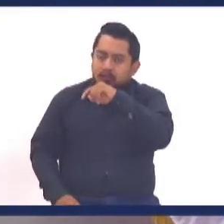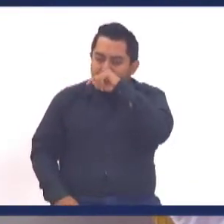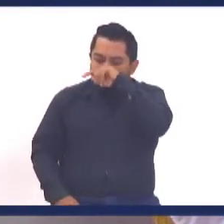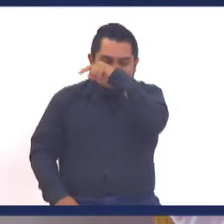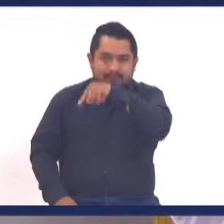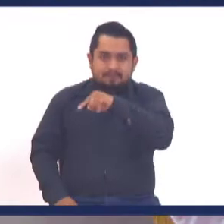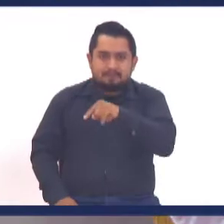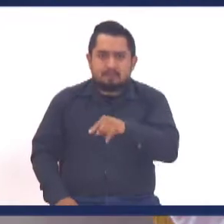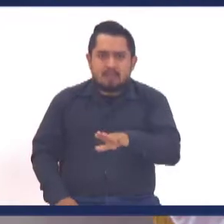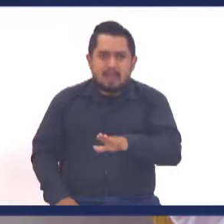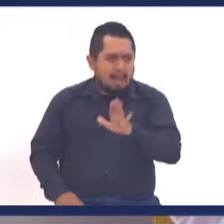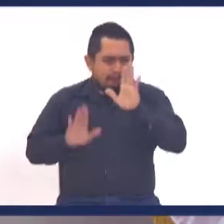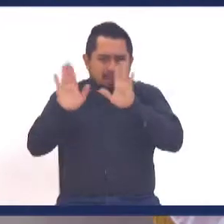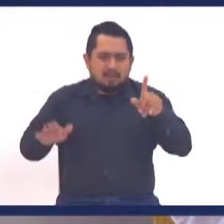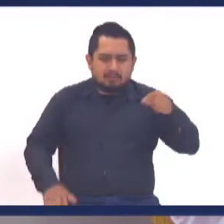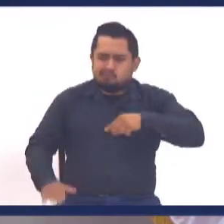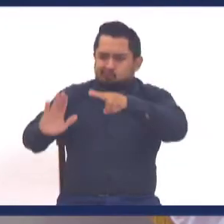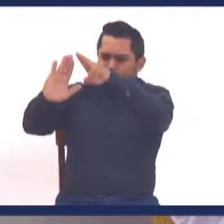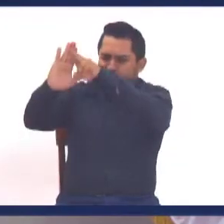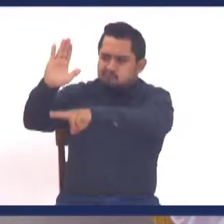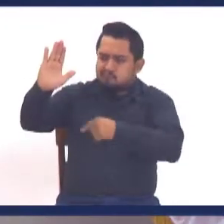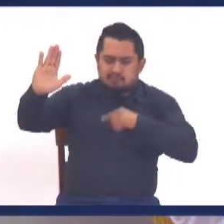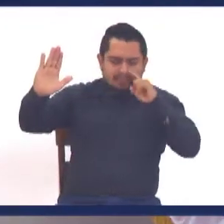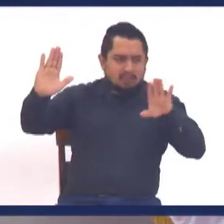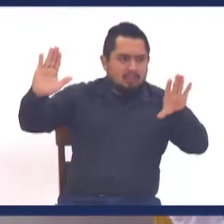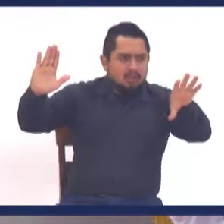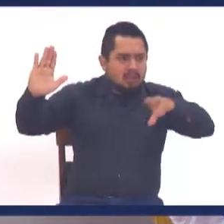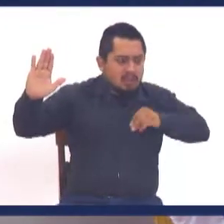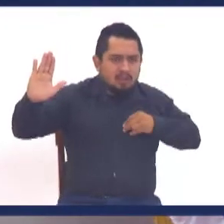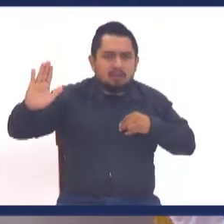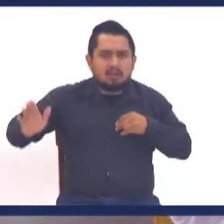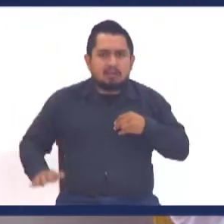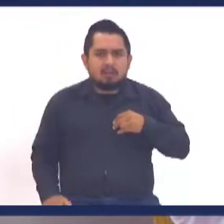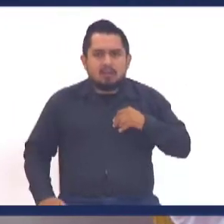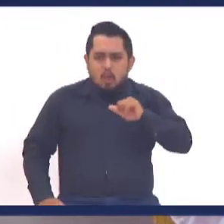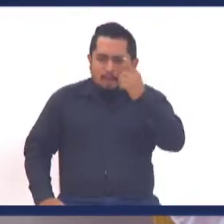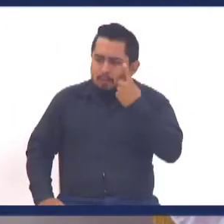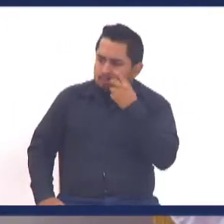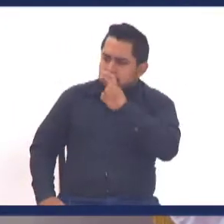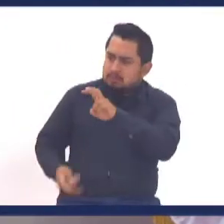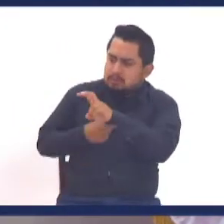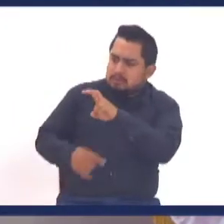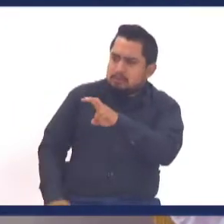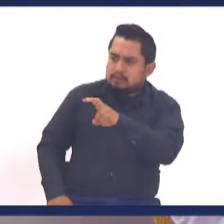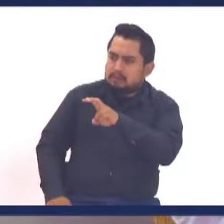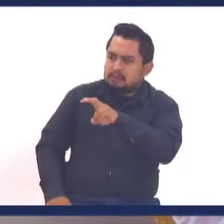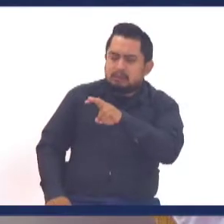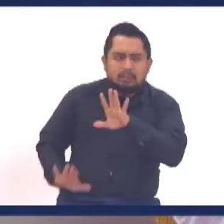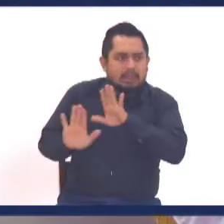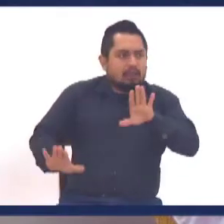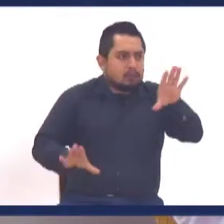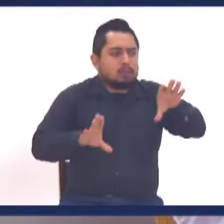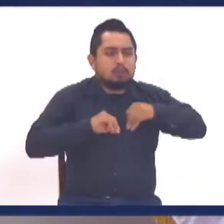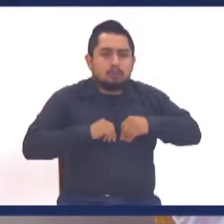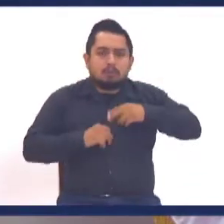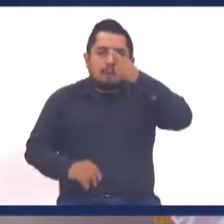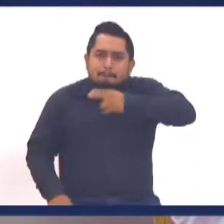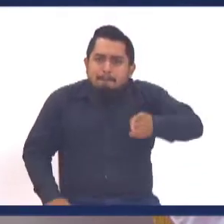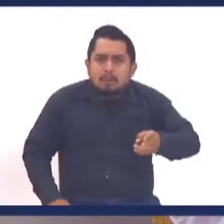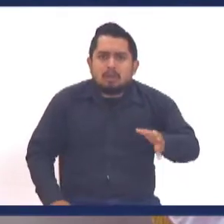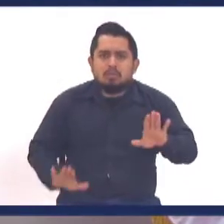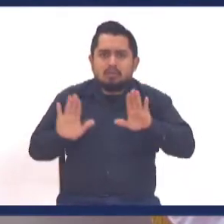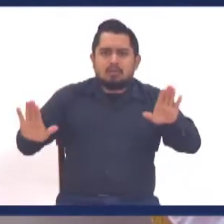gente que se está cristo en un funeral al que más tuvo que morir alguien más tuvo que entregar su vida para aceptar cristo hizo exactamente lo mismo